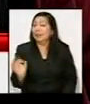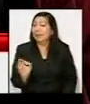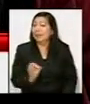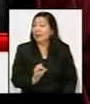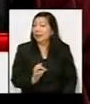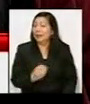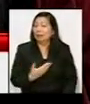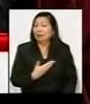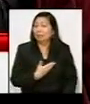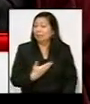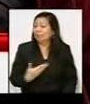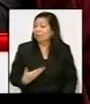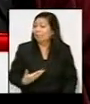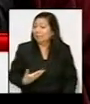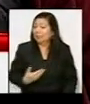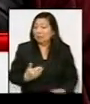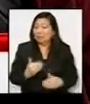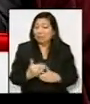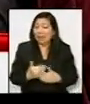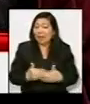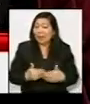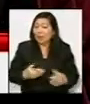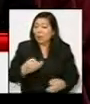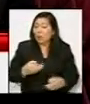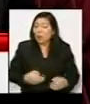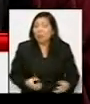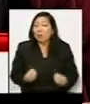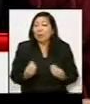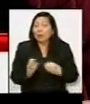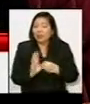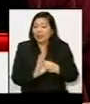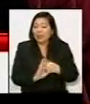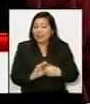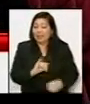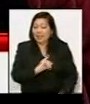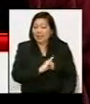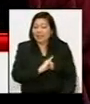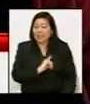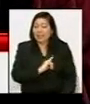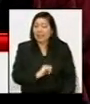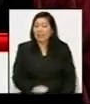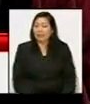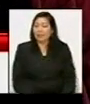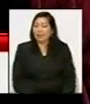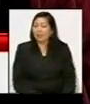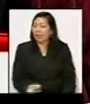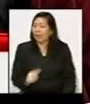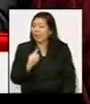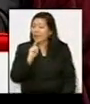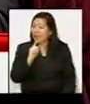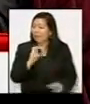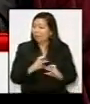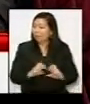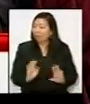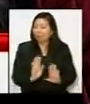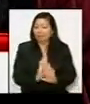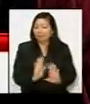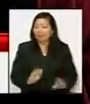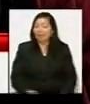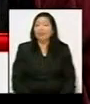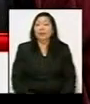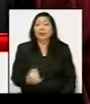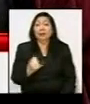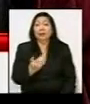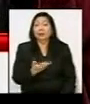ni el presidente de la república se ha opuesto al antejuicio porque es una garantía institucional no es un privilegio los parlamentarios se